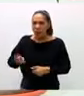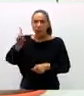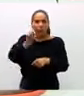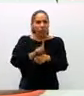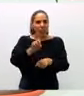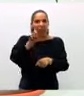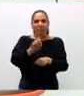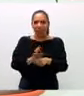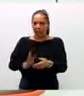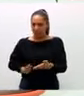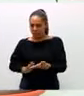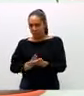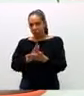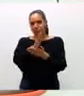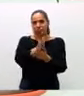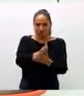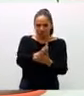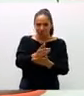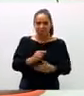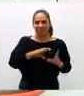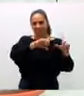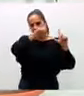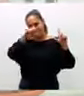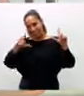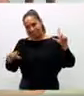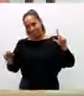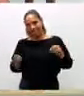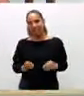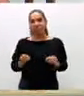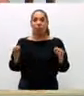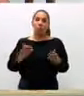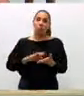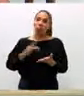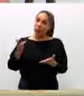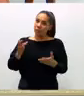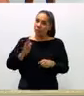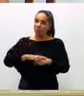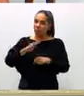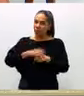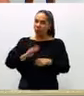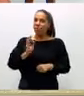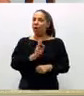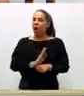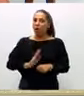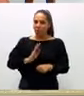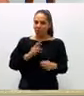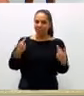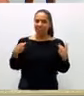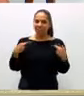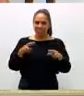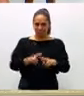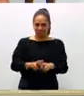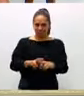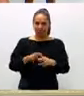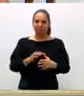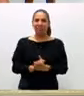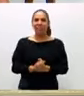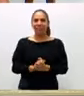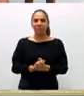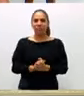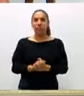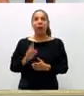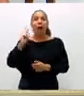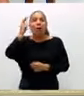la niñez y adolescencia de nuestro país. Antes de despedirnos, les recuerdo también que tenemos una cita la próxima semana